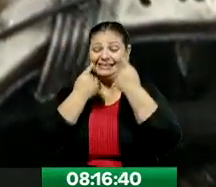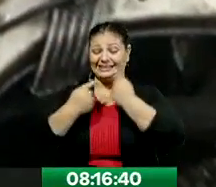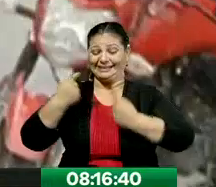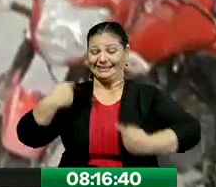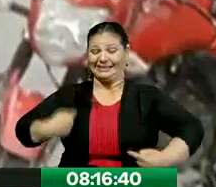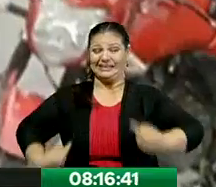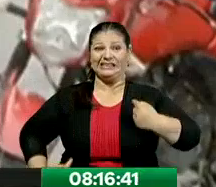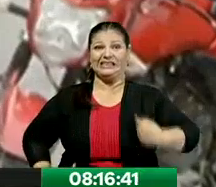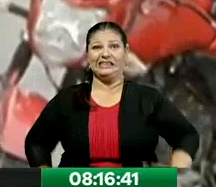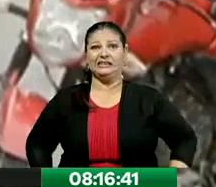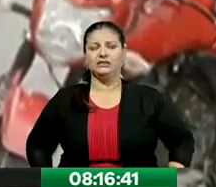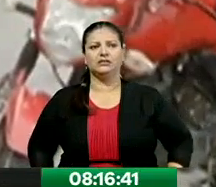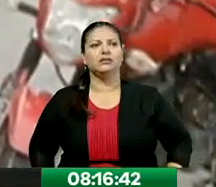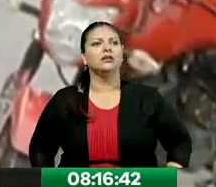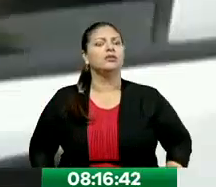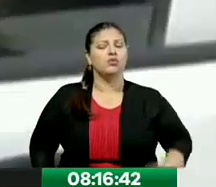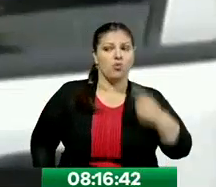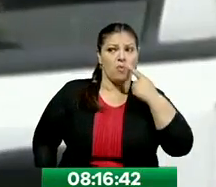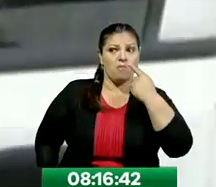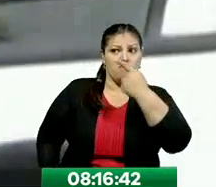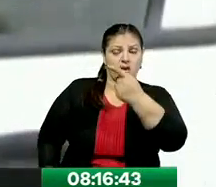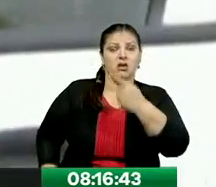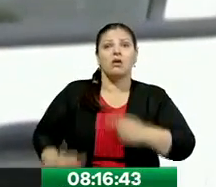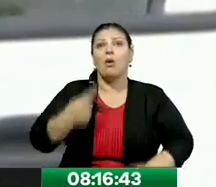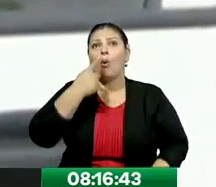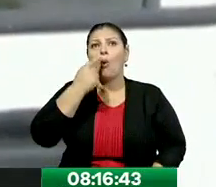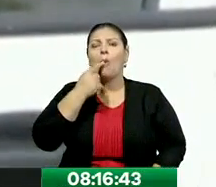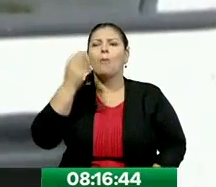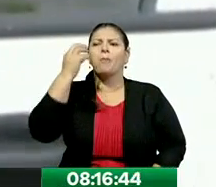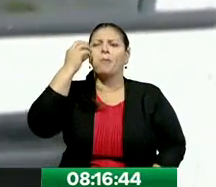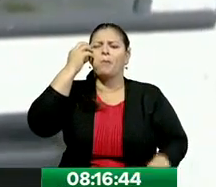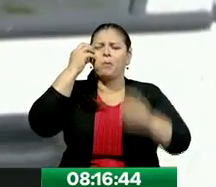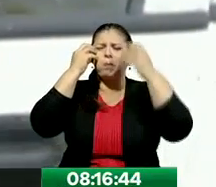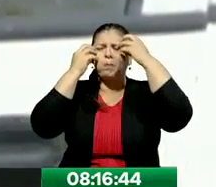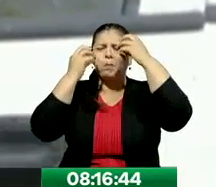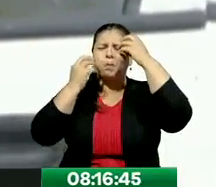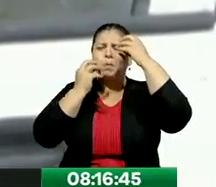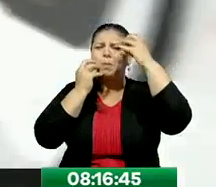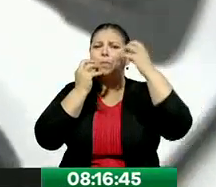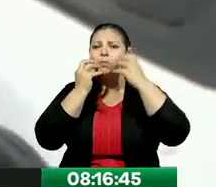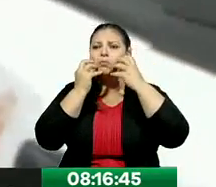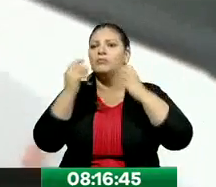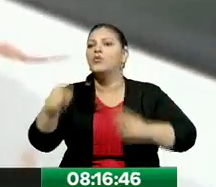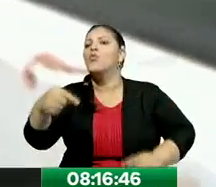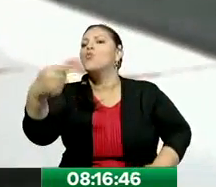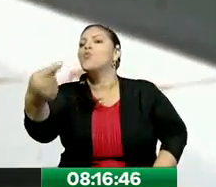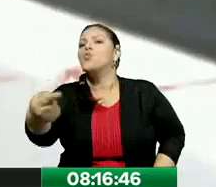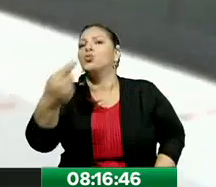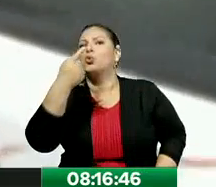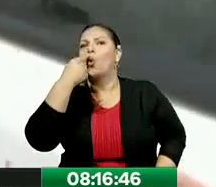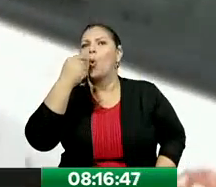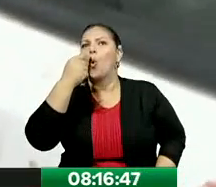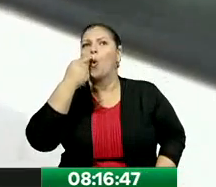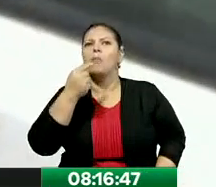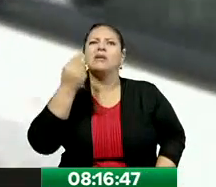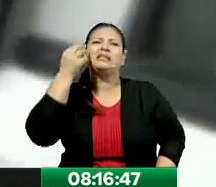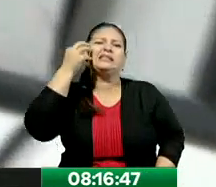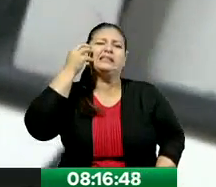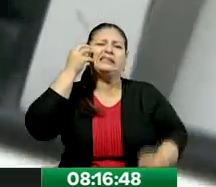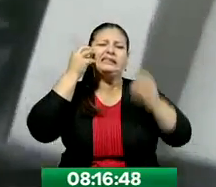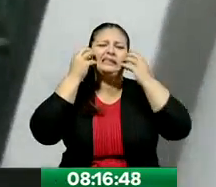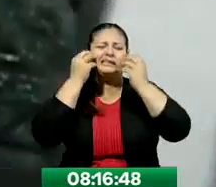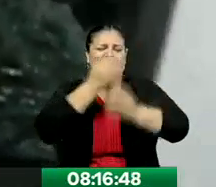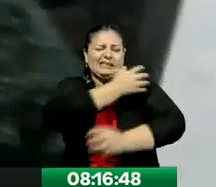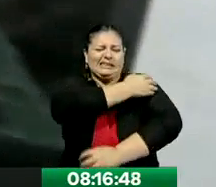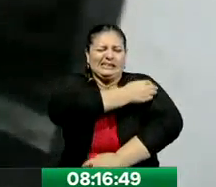y el otro señor la cara la tenía golpeada hinchada y el otro señor bastante de la cara a los brazos lo tenía